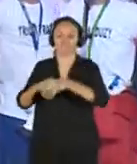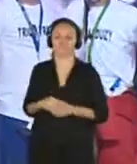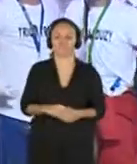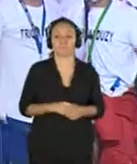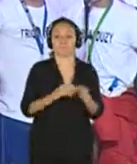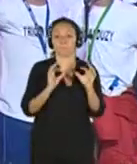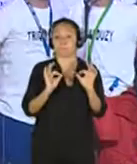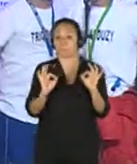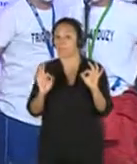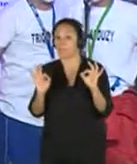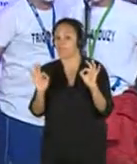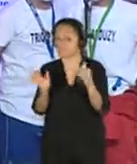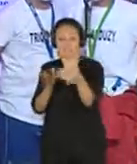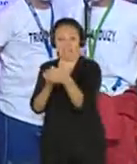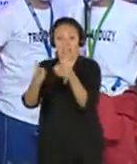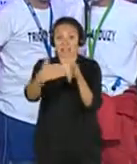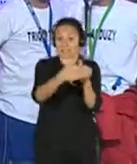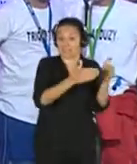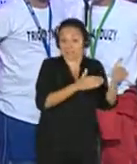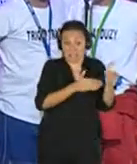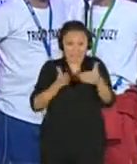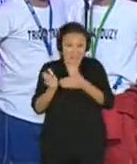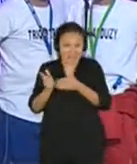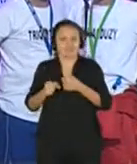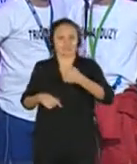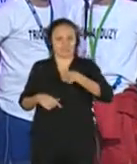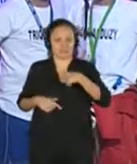cantar. Y así en cada esquina.